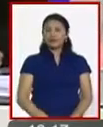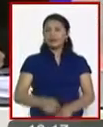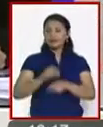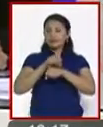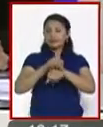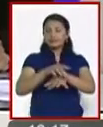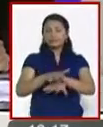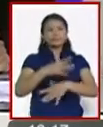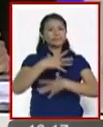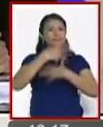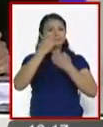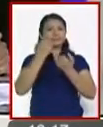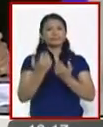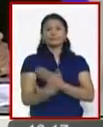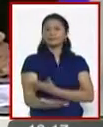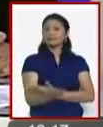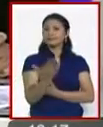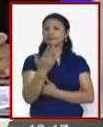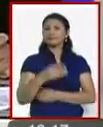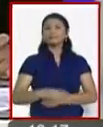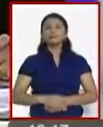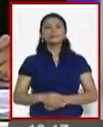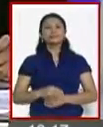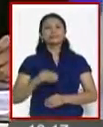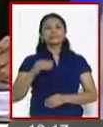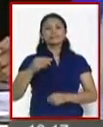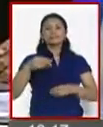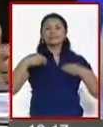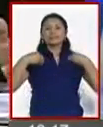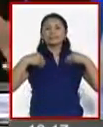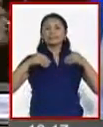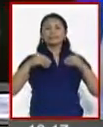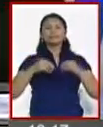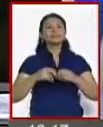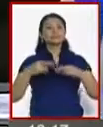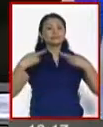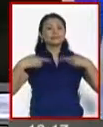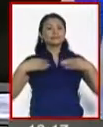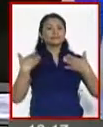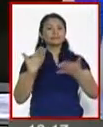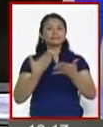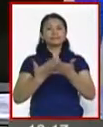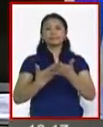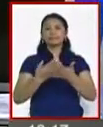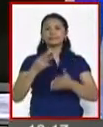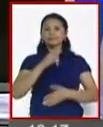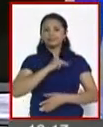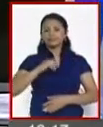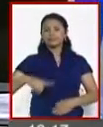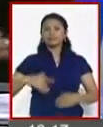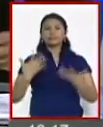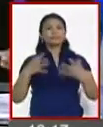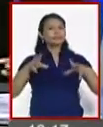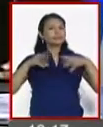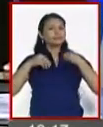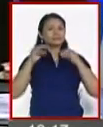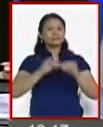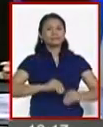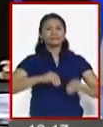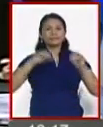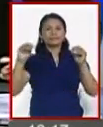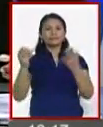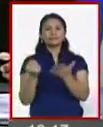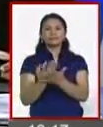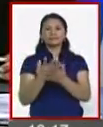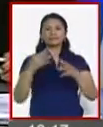Y una marcha en protesta se registró esta mañana por parte de gremialistas del mercado La Ramada hasta el Consejo Municipal, rechazando el traslado